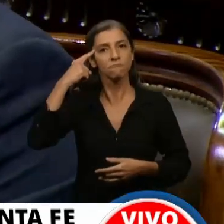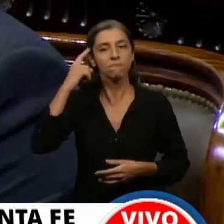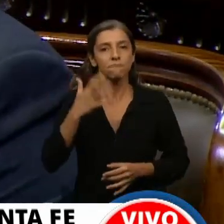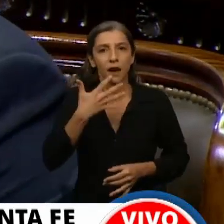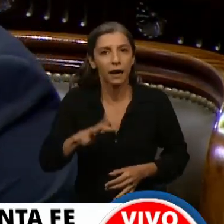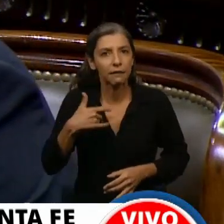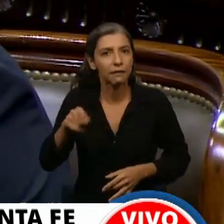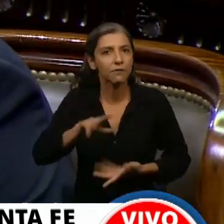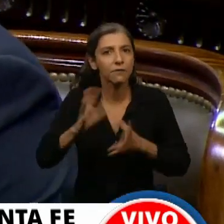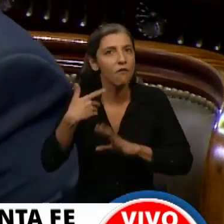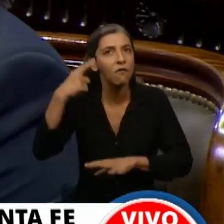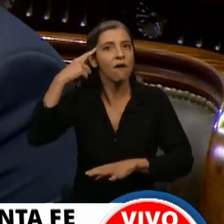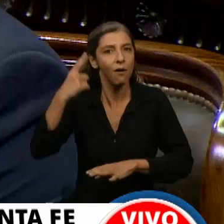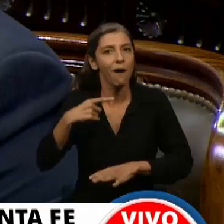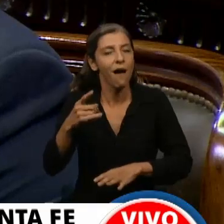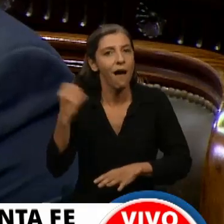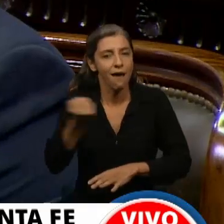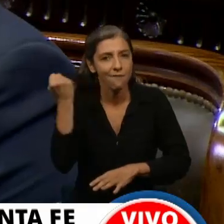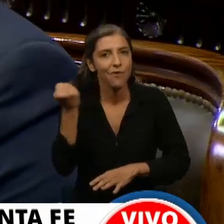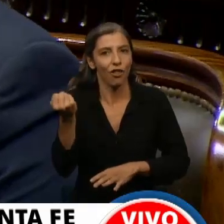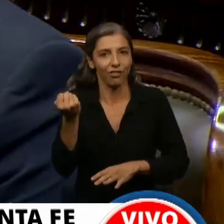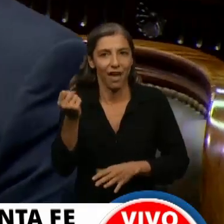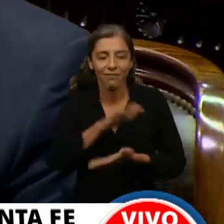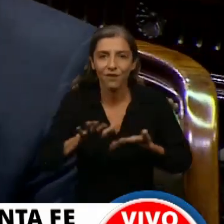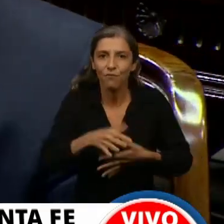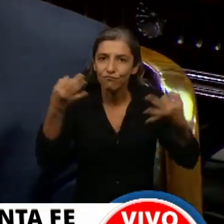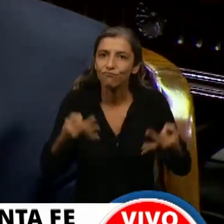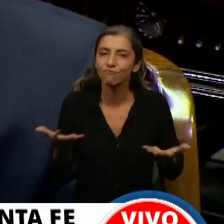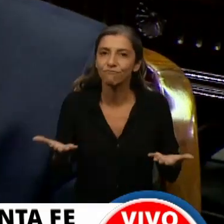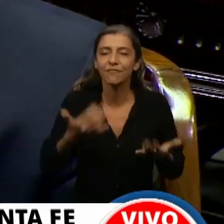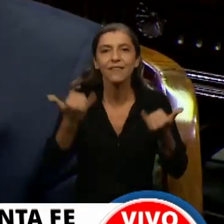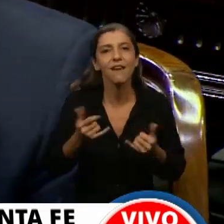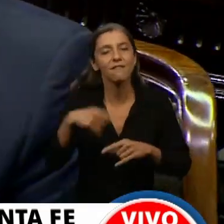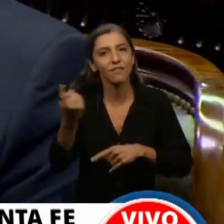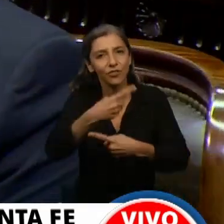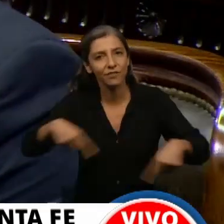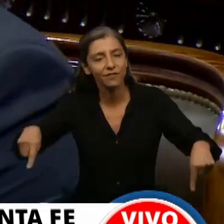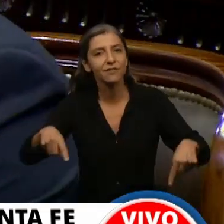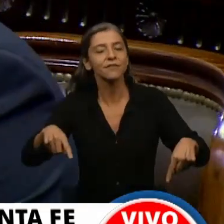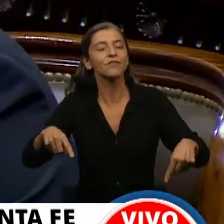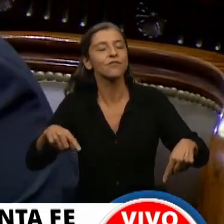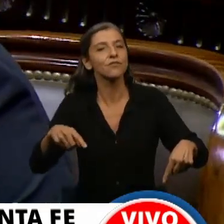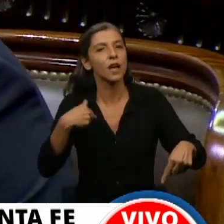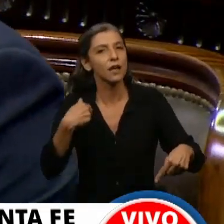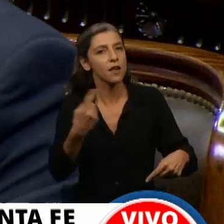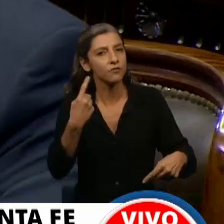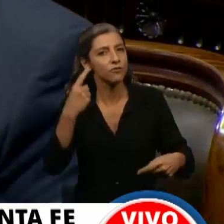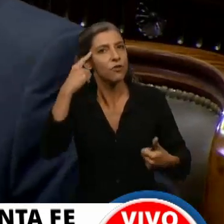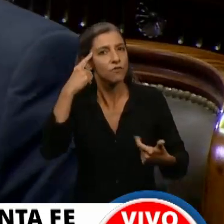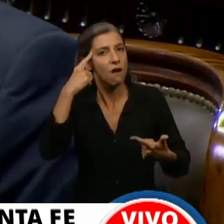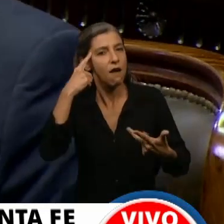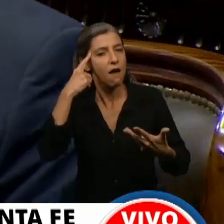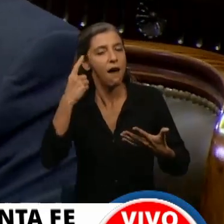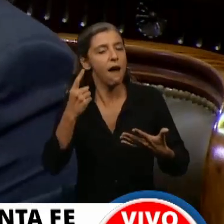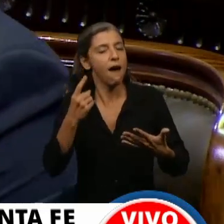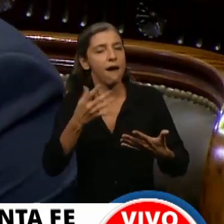muy importante. También trae otros elementos, instrumentos que tenemos que valorar, que la